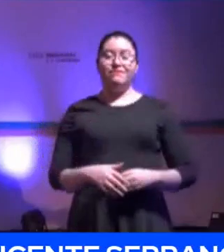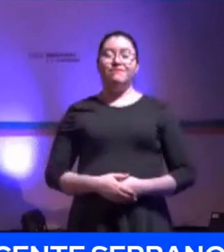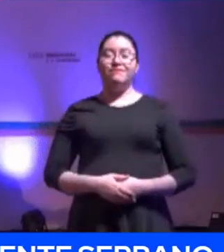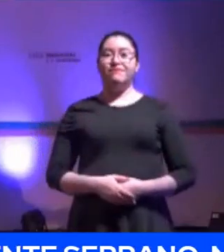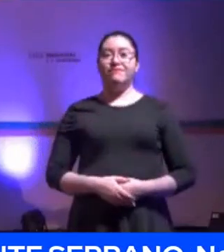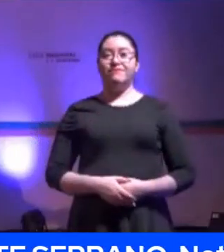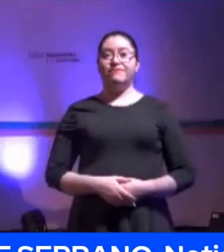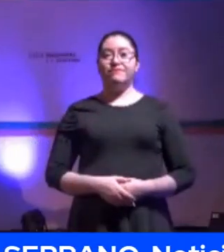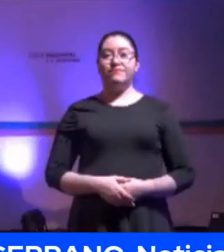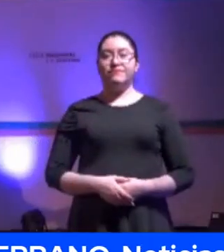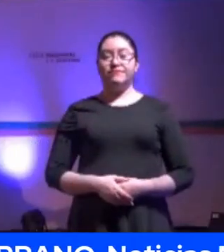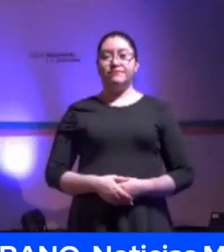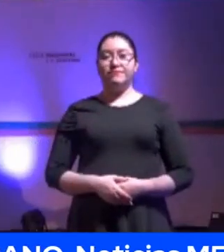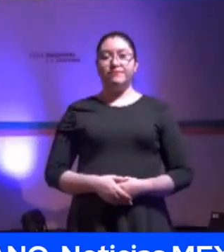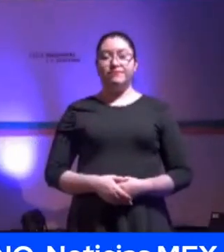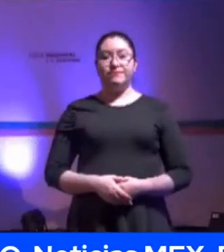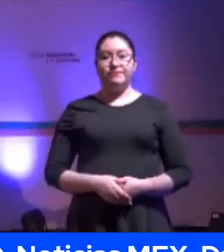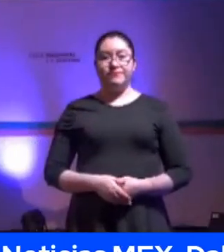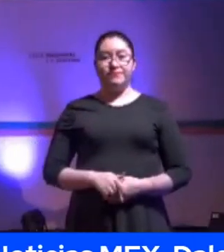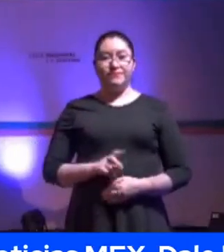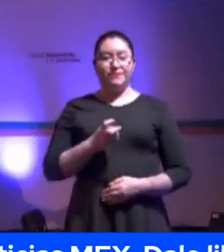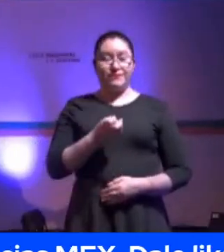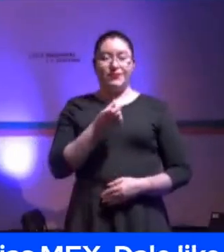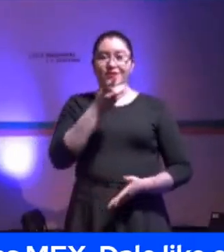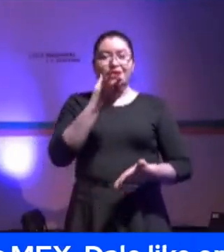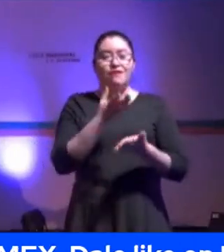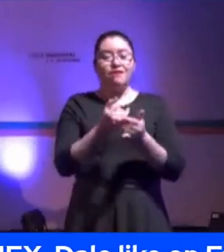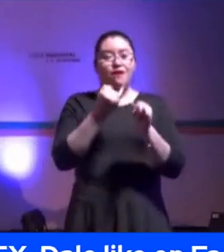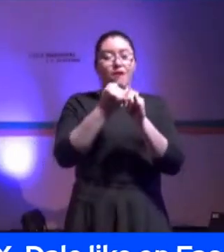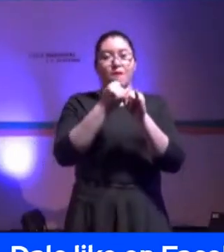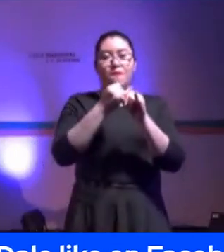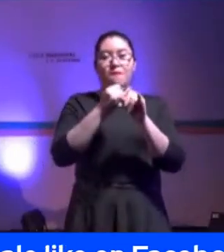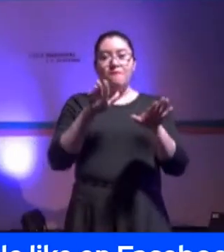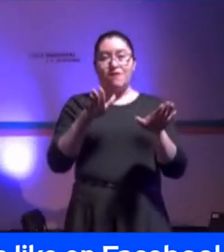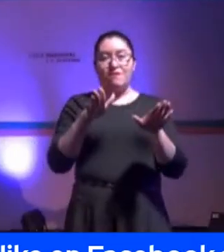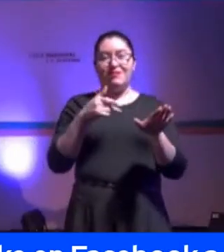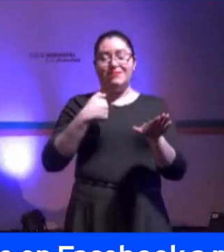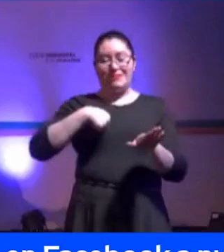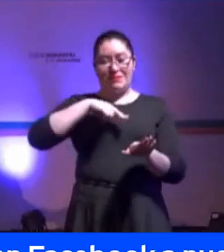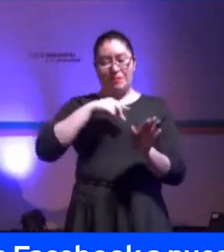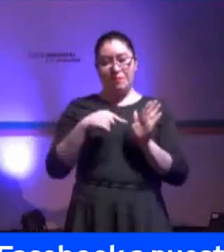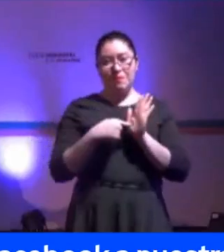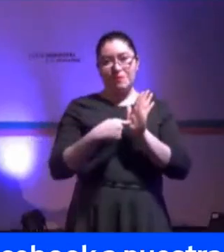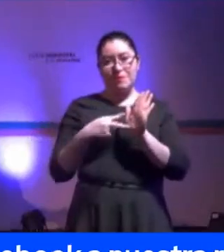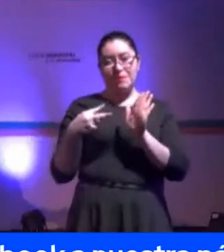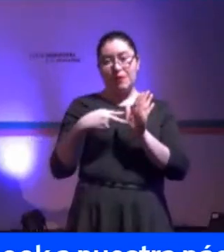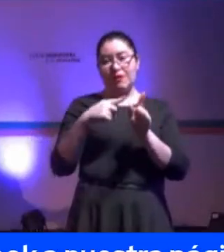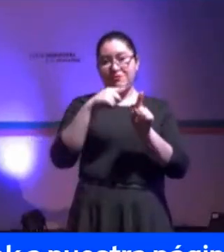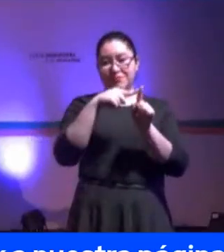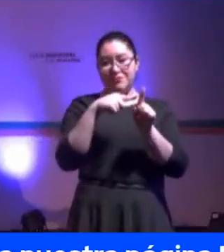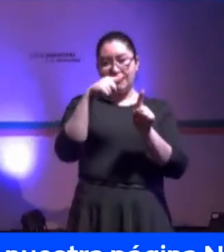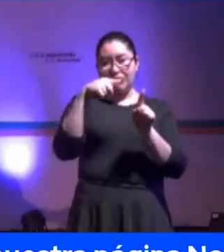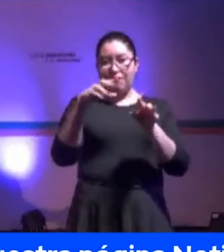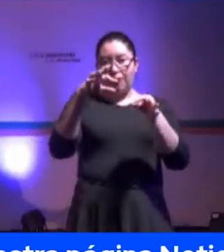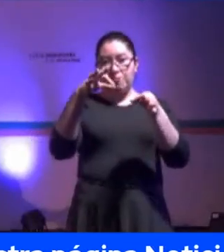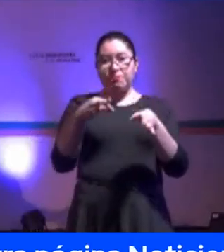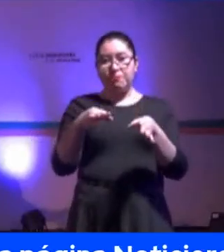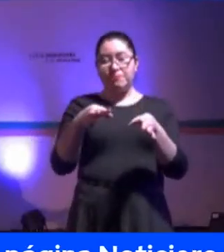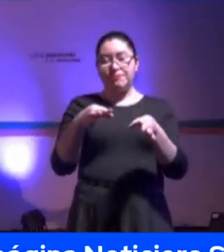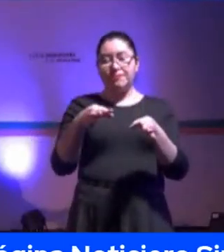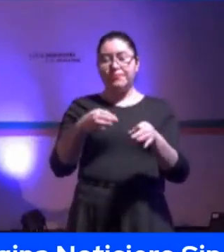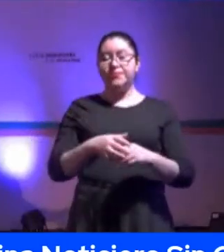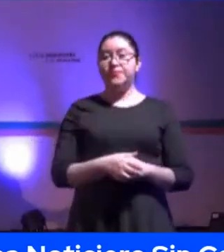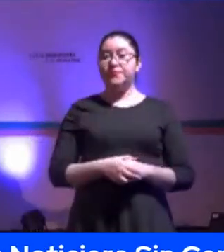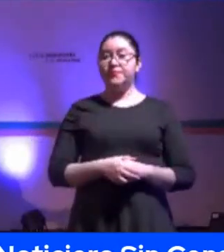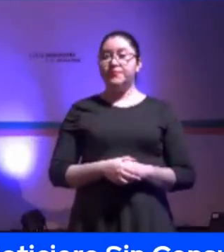Y a pesar de eso, porque estos solamente son de los datos que sí se tienen una estadística, hay por